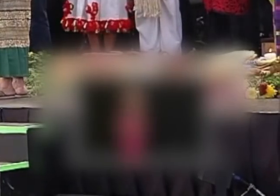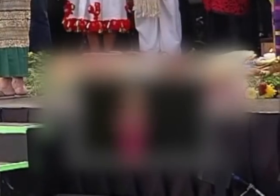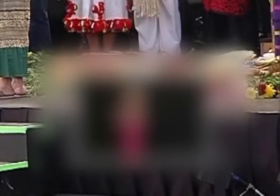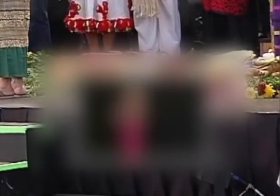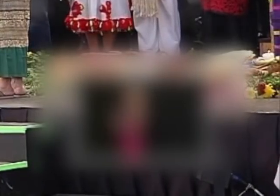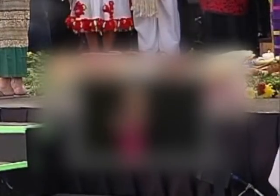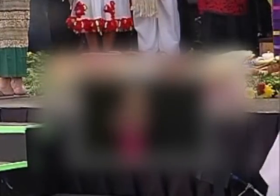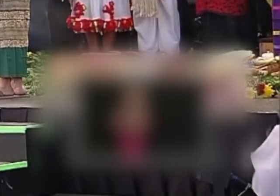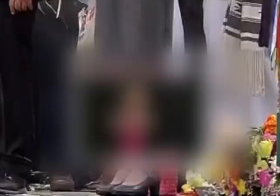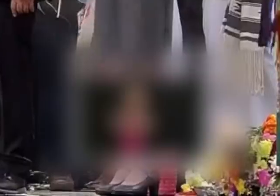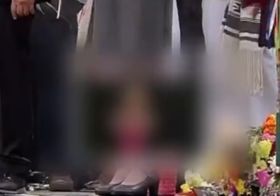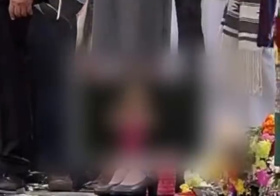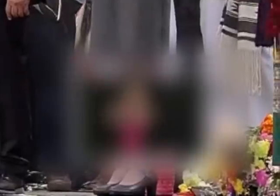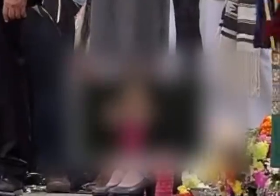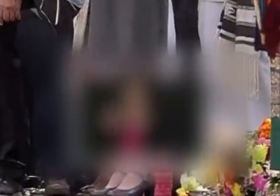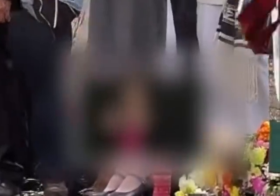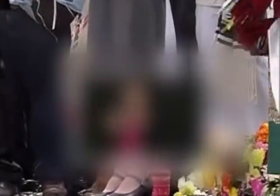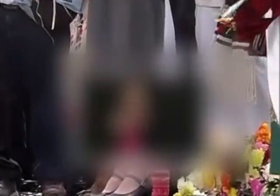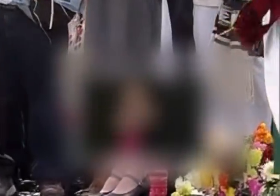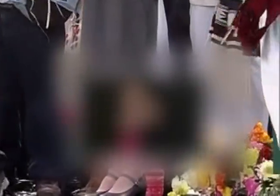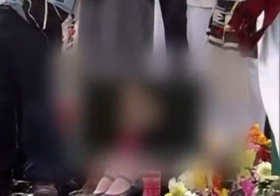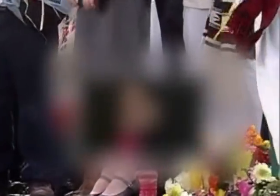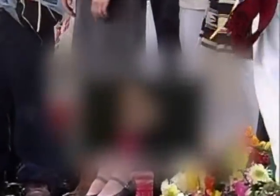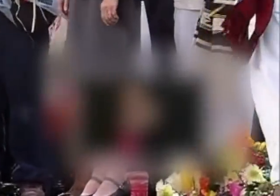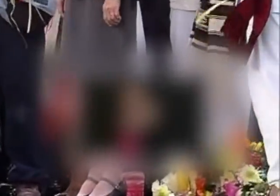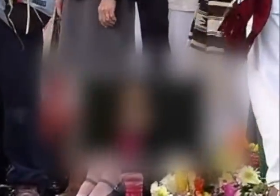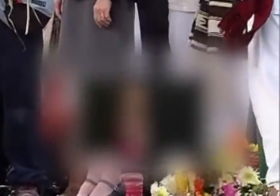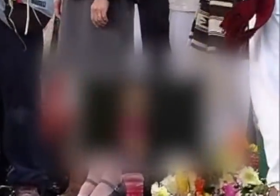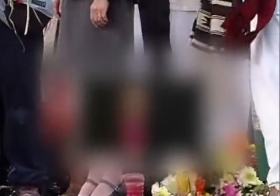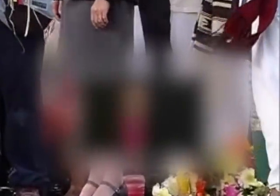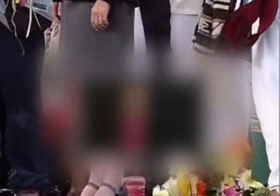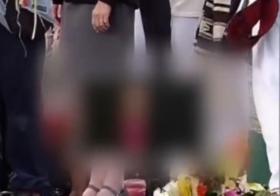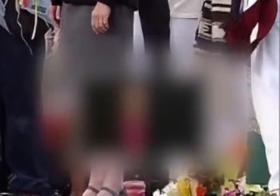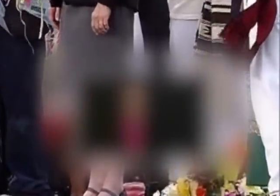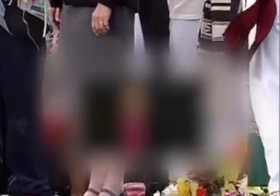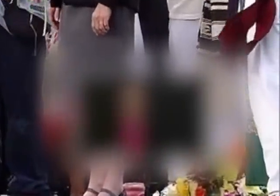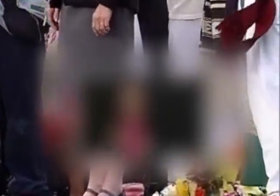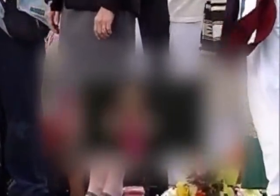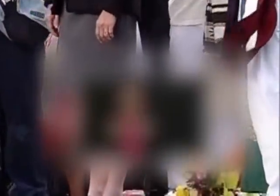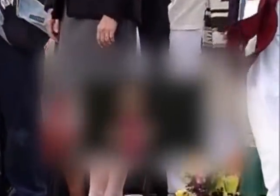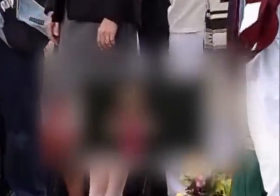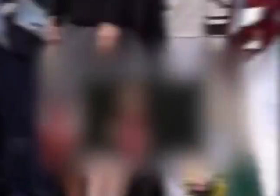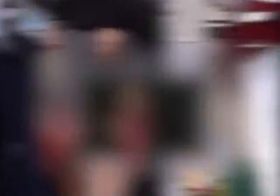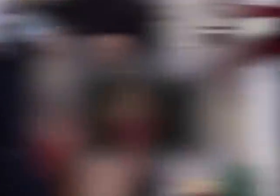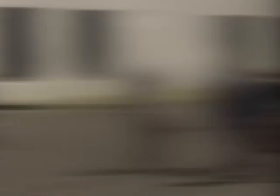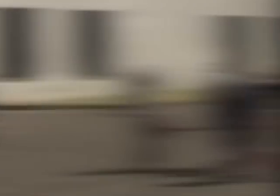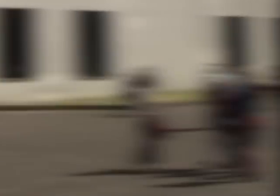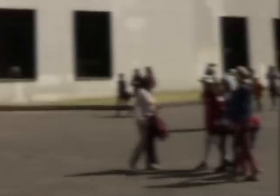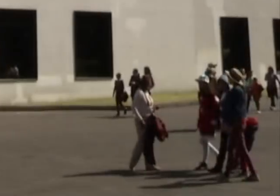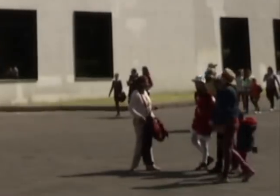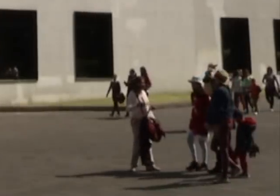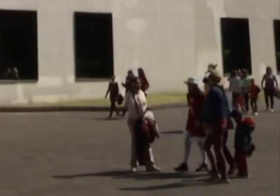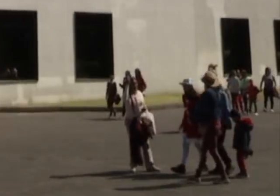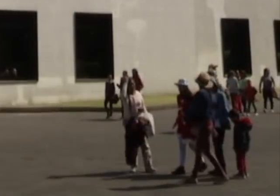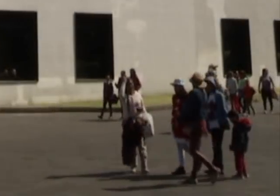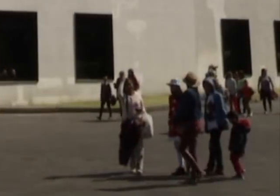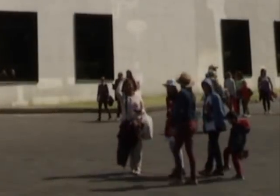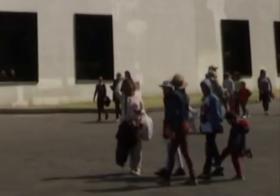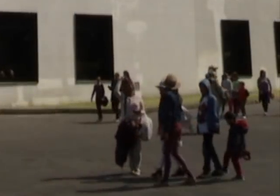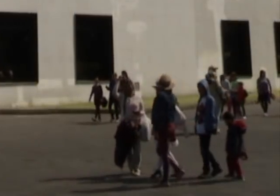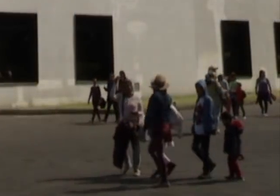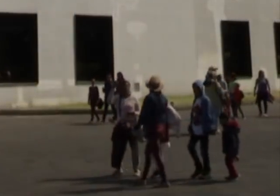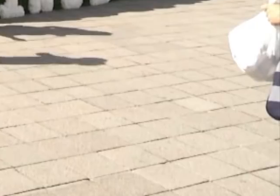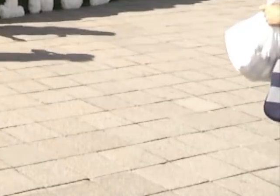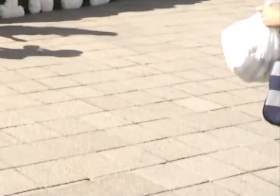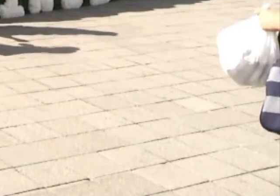En el Zócalo capitalino recibió el bastón de mando por parte de los 68 pueblos indígenas de México. Ese mismo día, Los